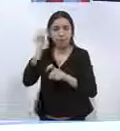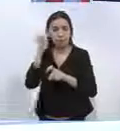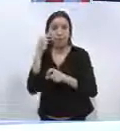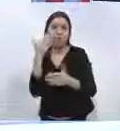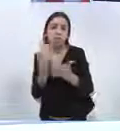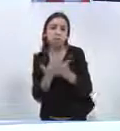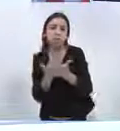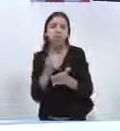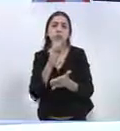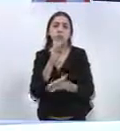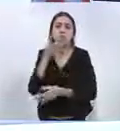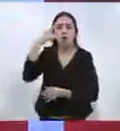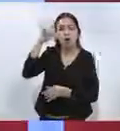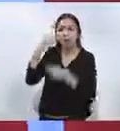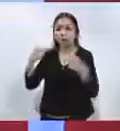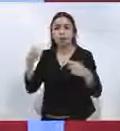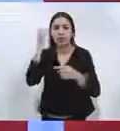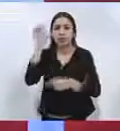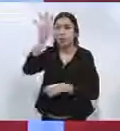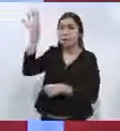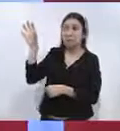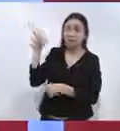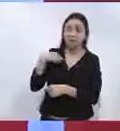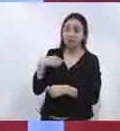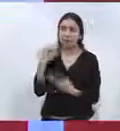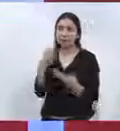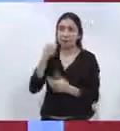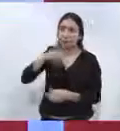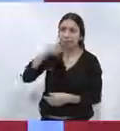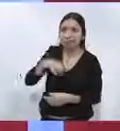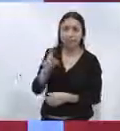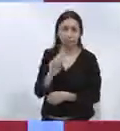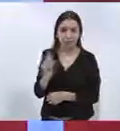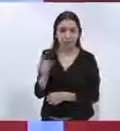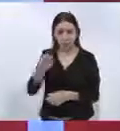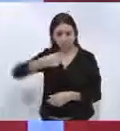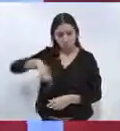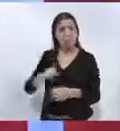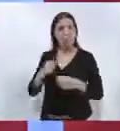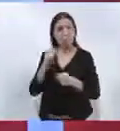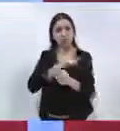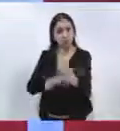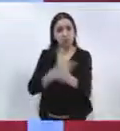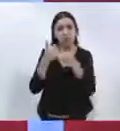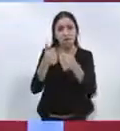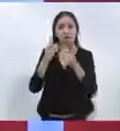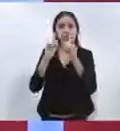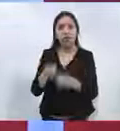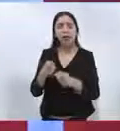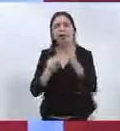genética. Ya no tenemos nada que envidiar a los demás países de la región. ¿En qué rubros se están haciendo más inversiones